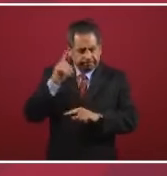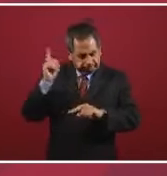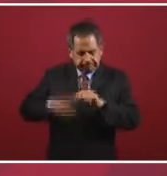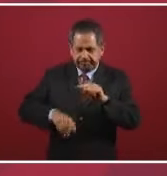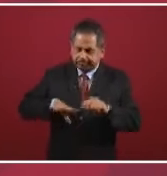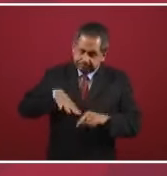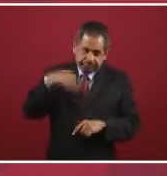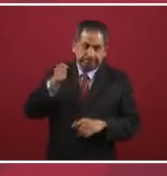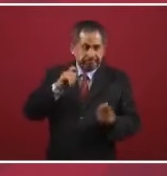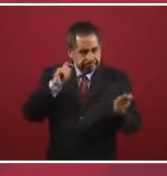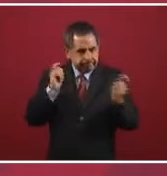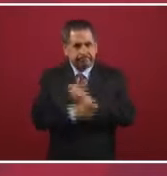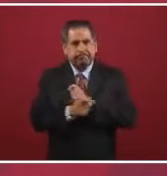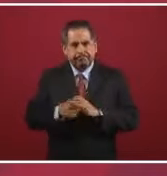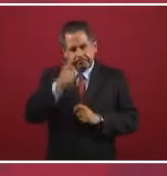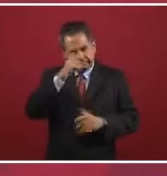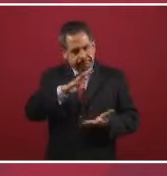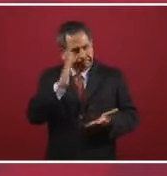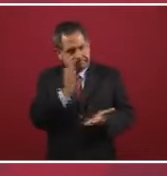para acabar